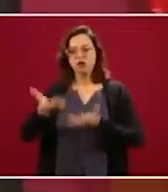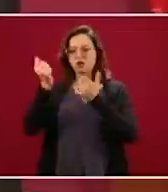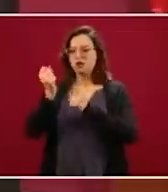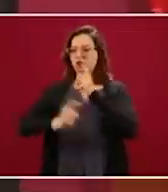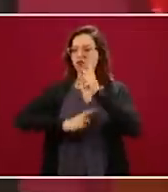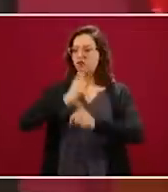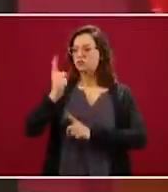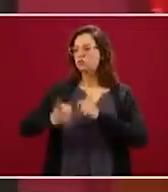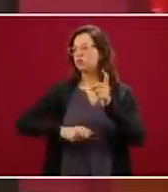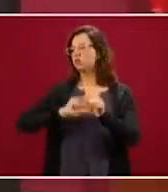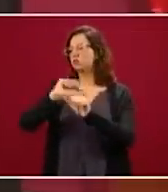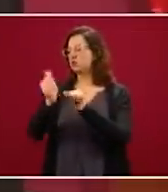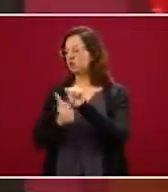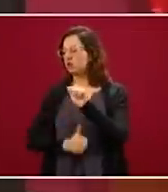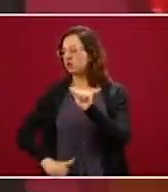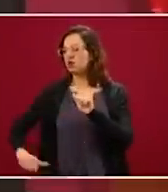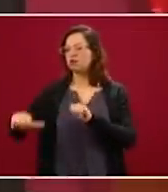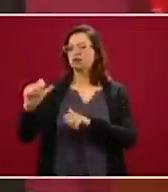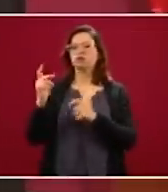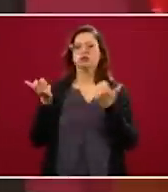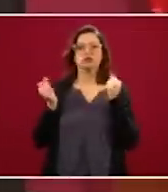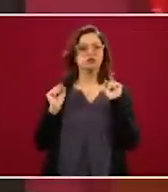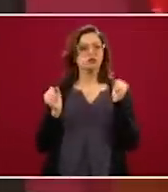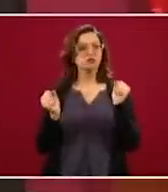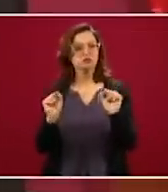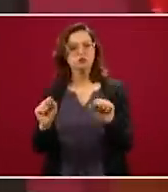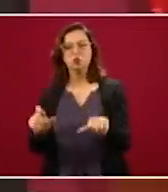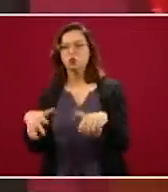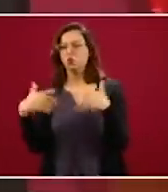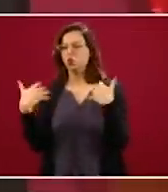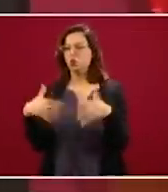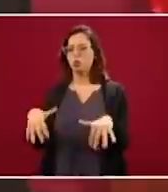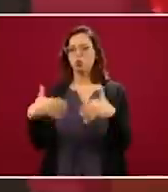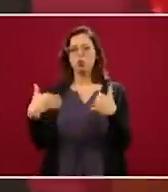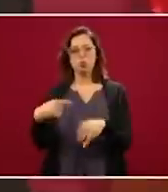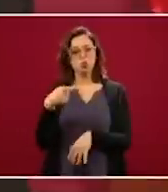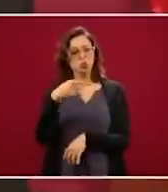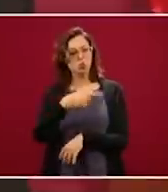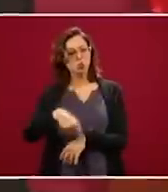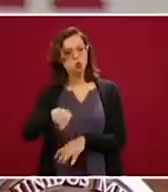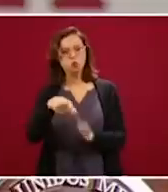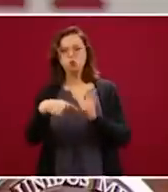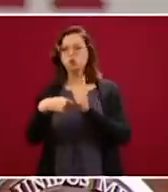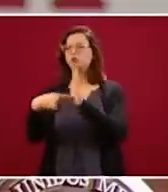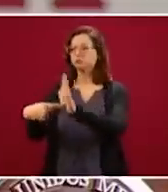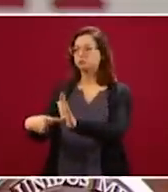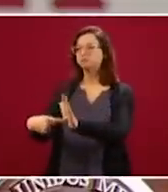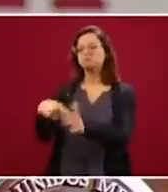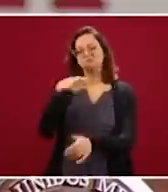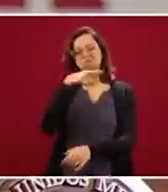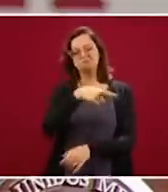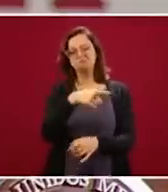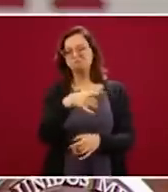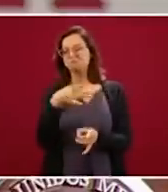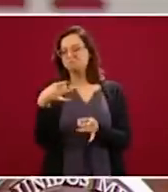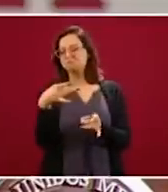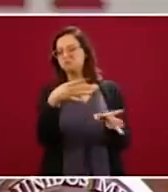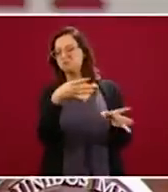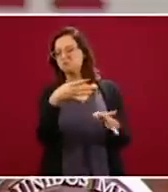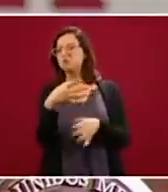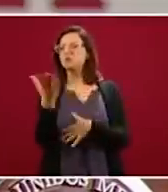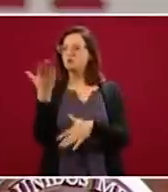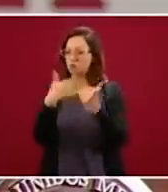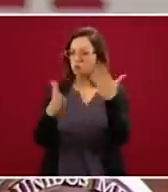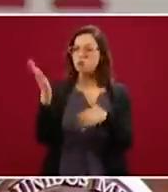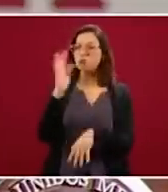que nos, con su ejemplo, nos muestran de que sí hay posibilidad de salir, de que teniendo voluntad